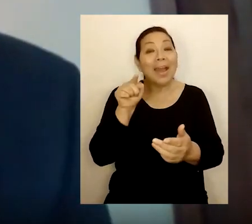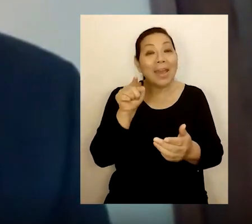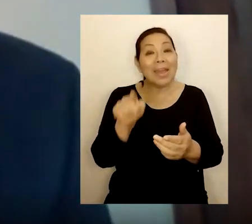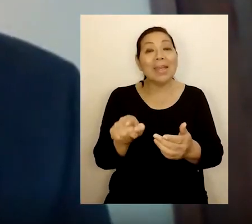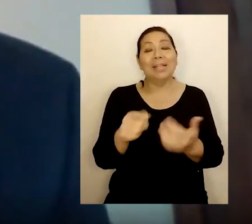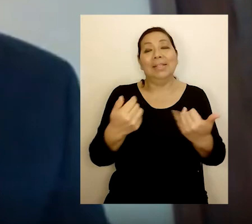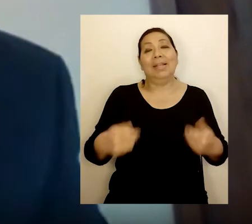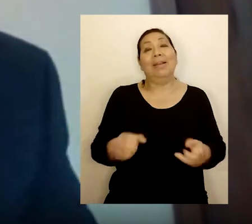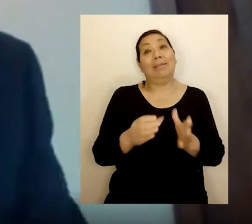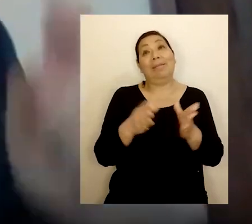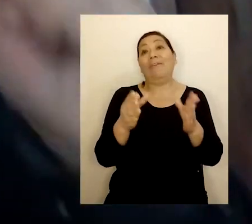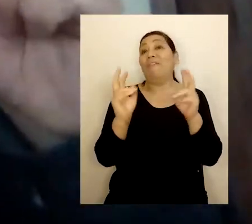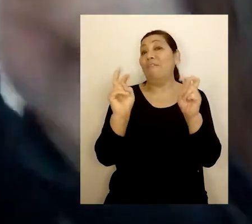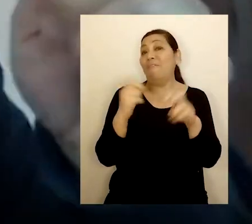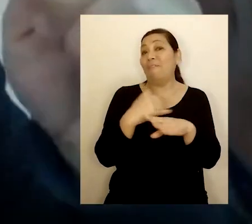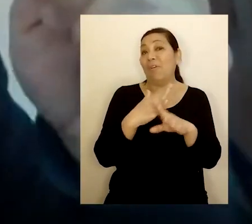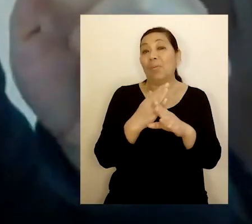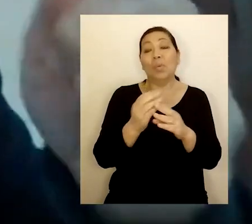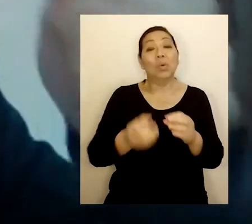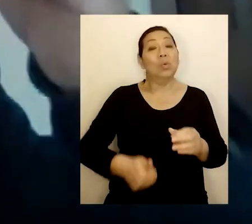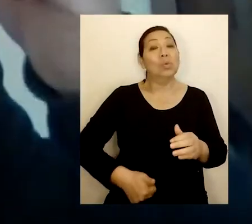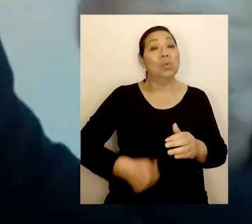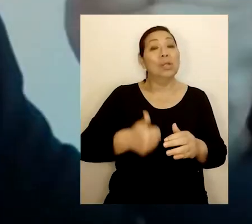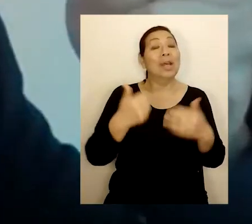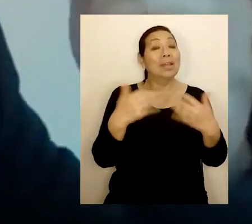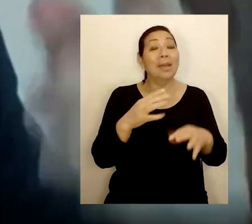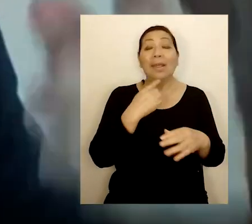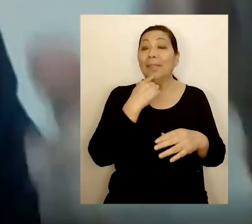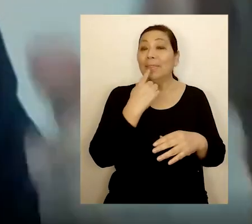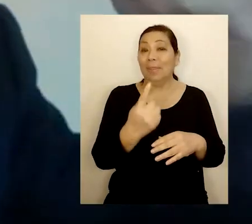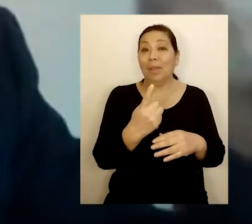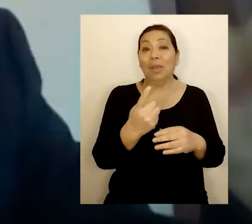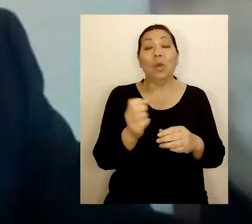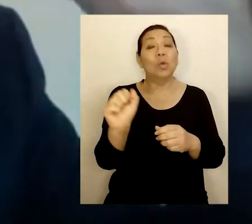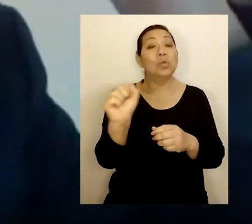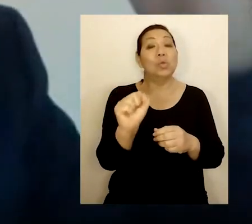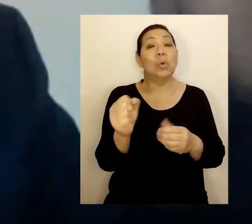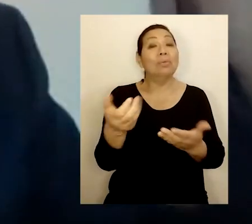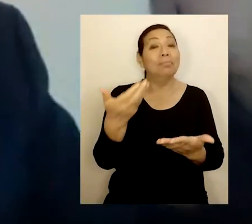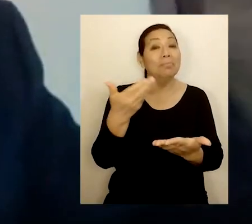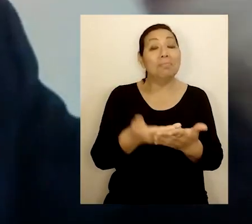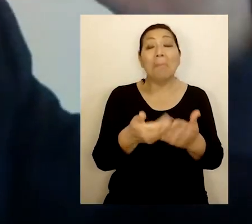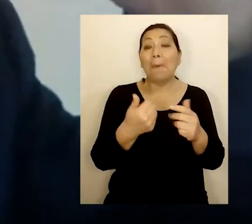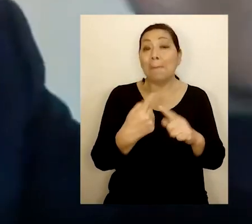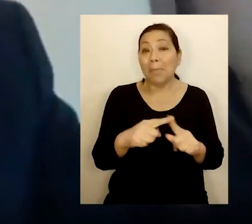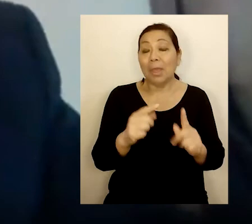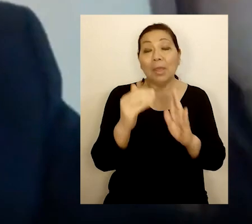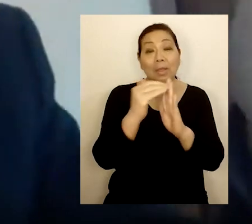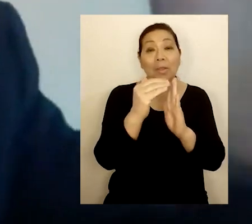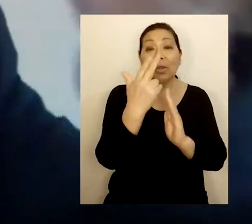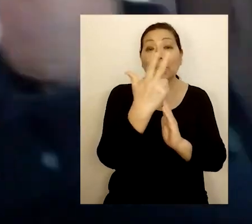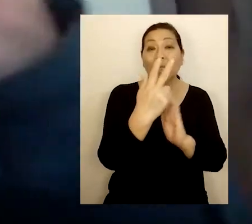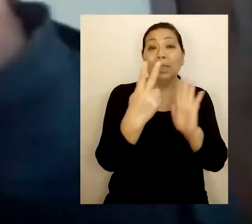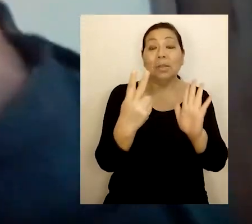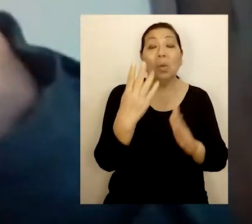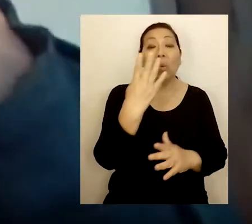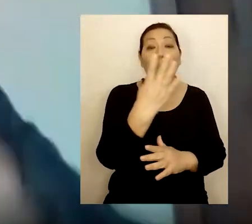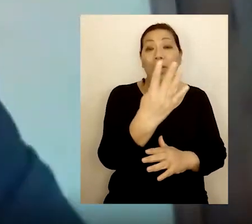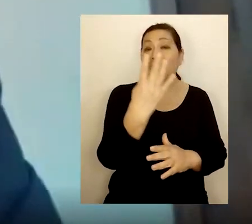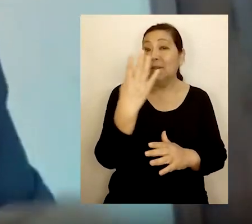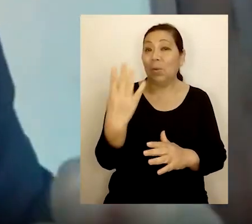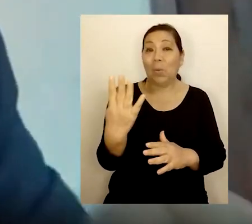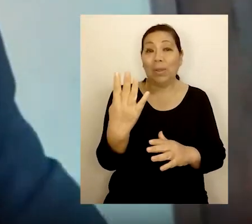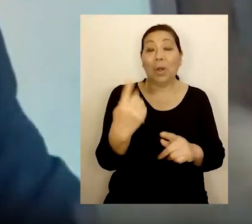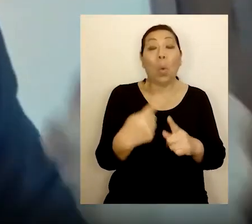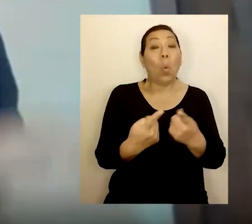Ese es el gran tema. Y la Corte Suprema ya dijo, SUNAT aplicó bien su artículo 37 y